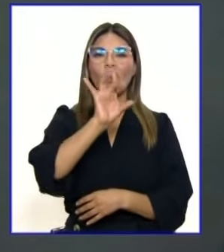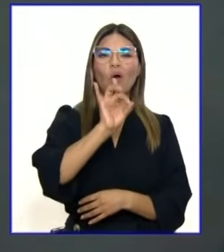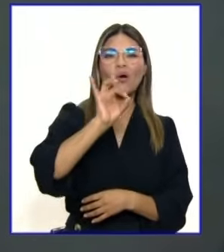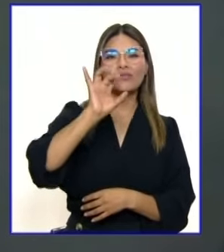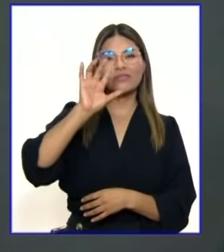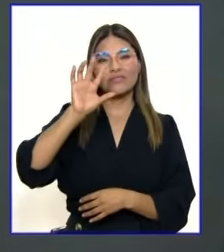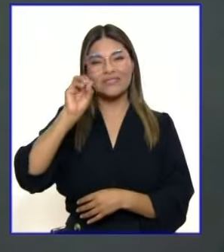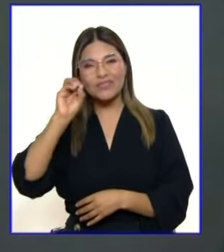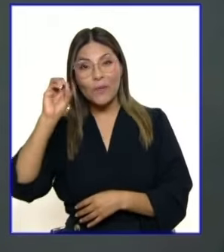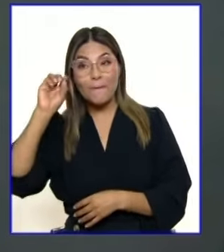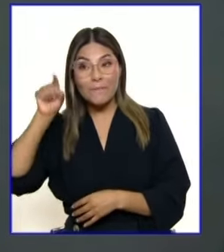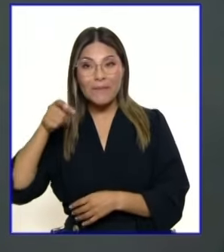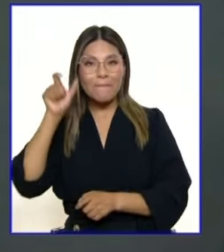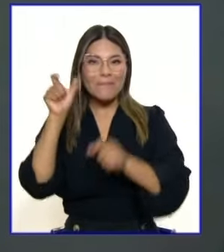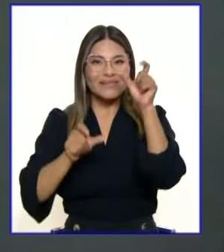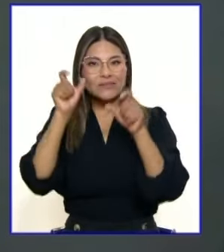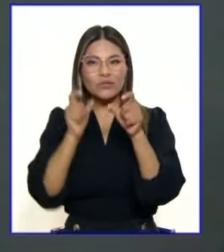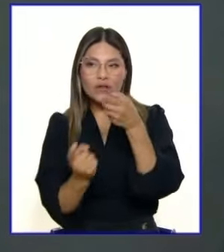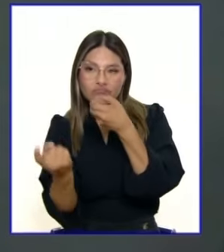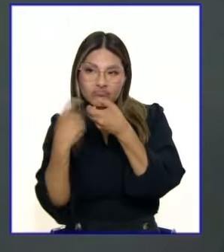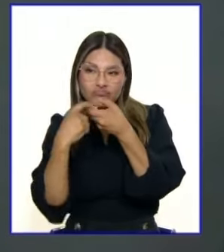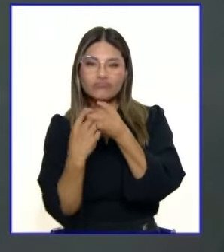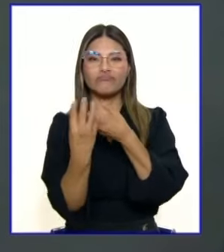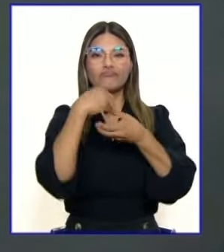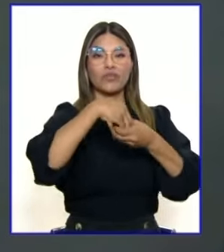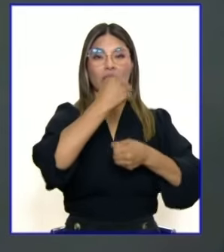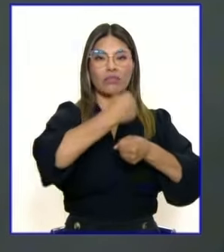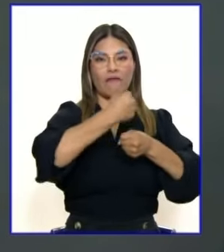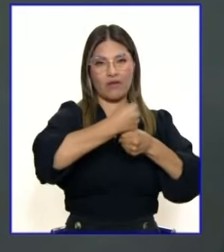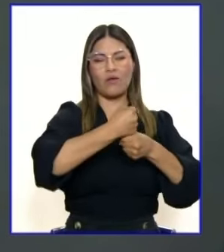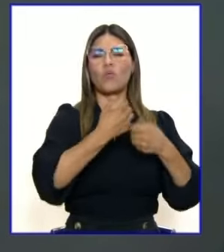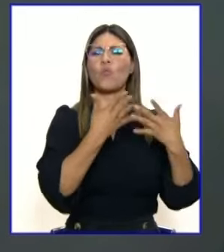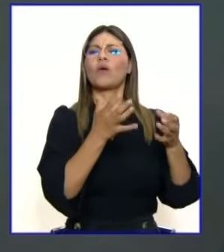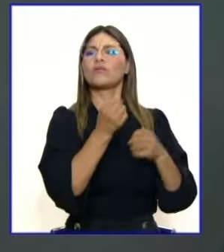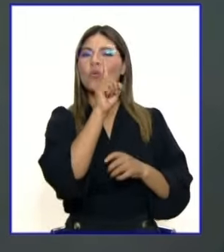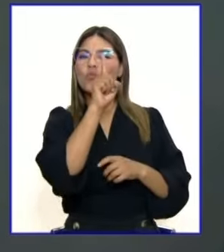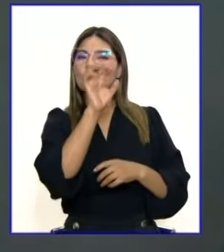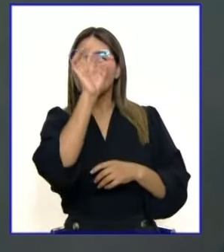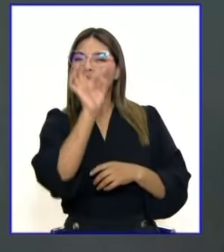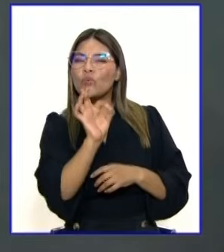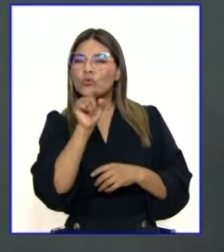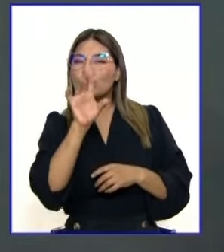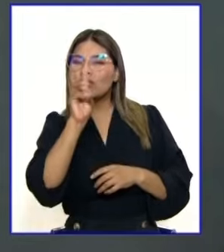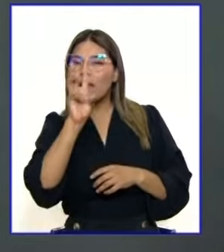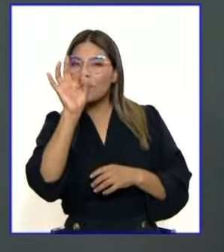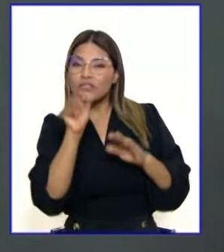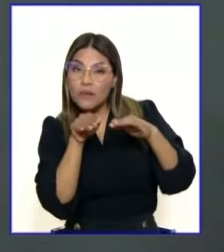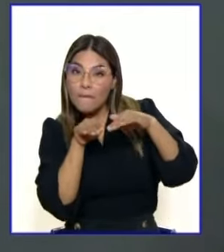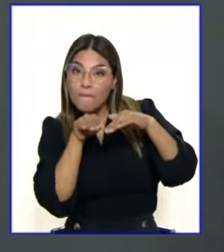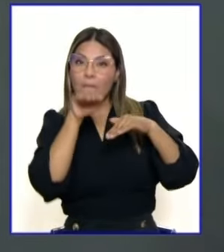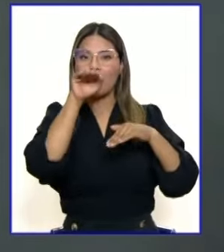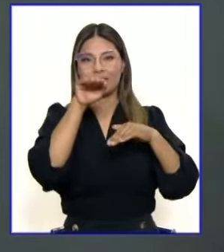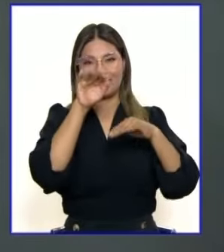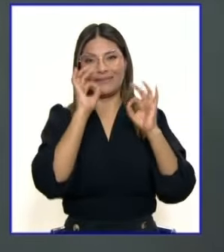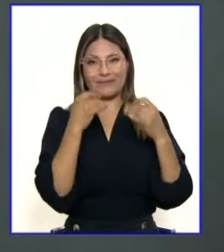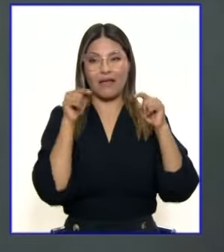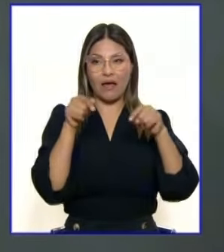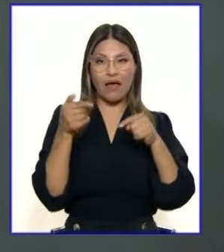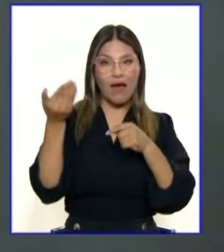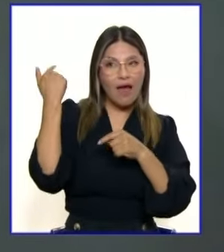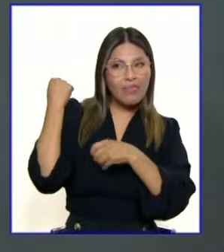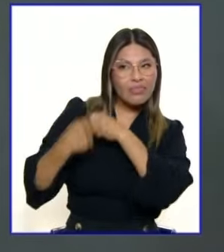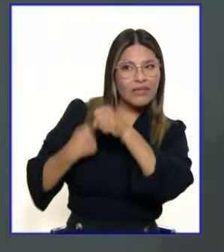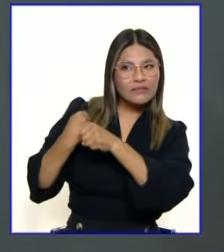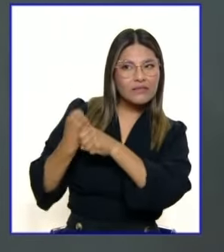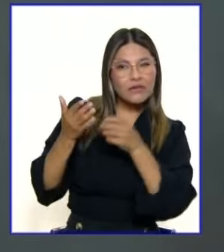5.800.000 puestos de trabajo, un aumento de 1,6% en comparación con el mismo periodo en el